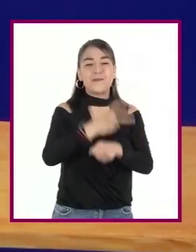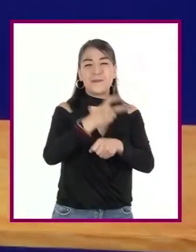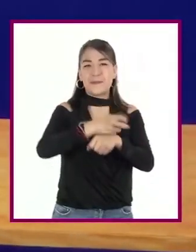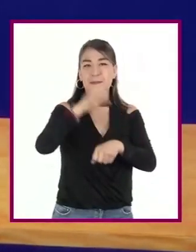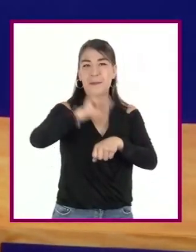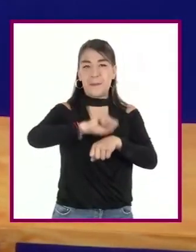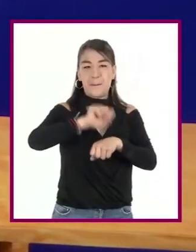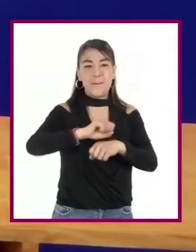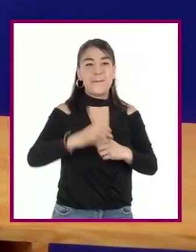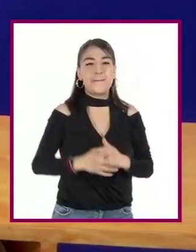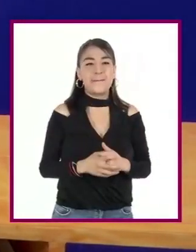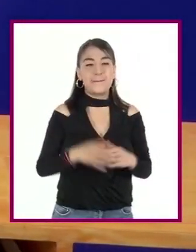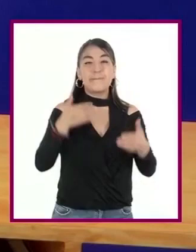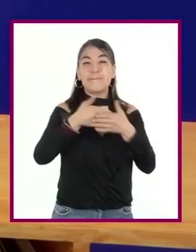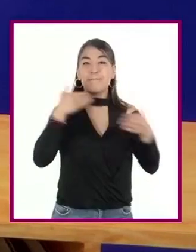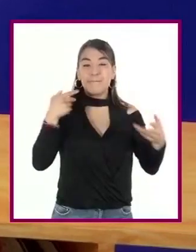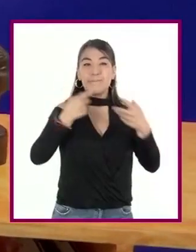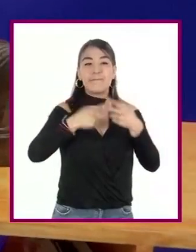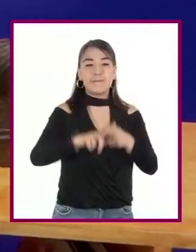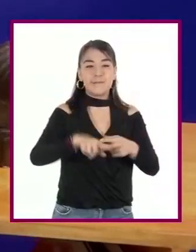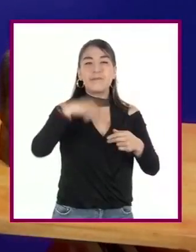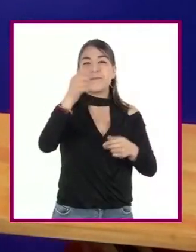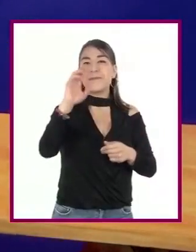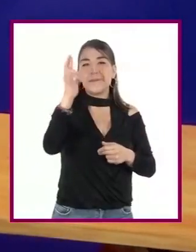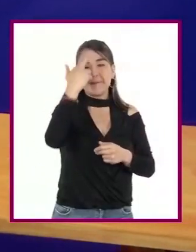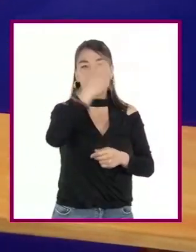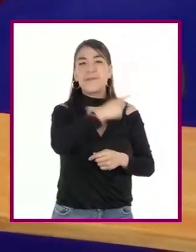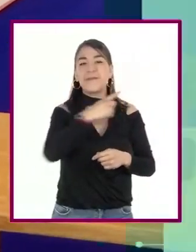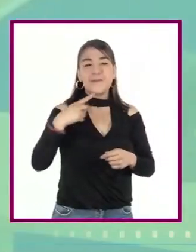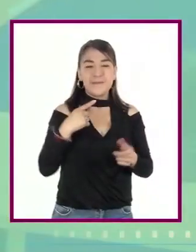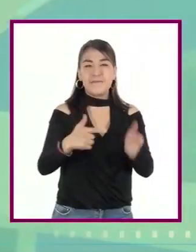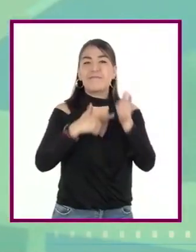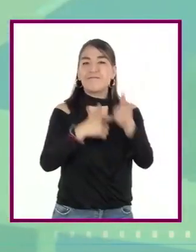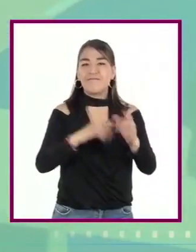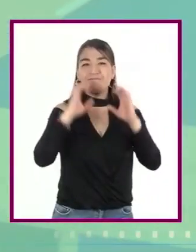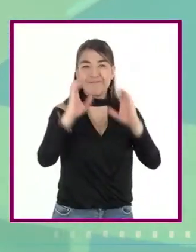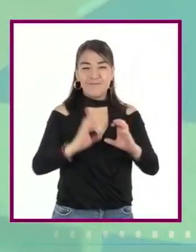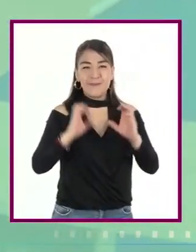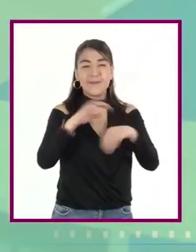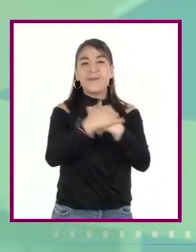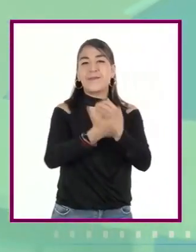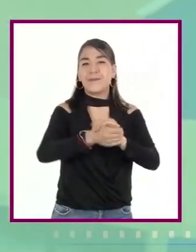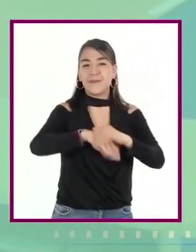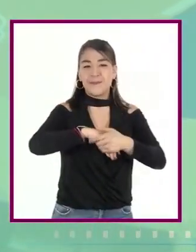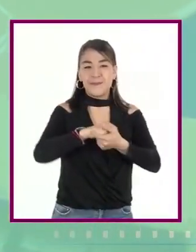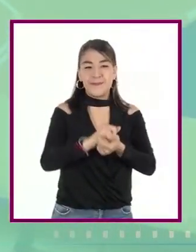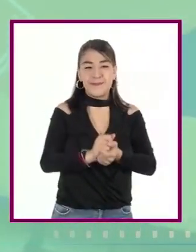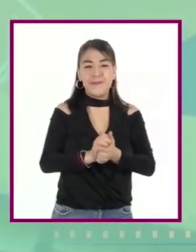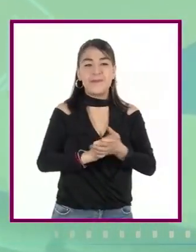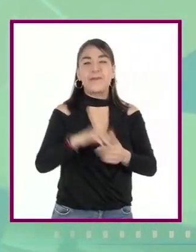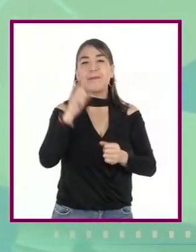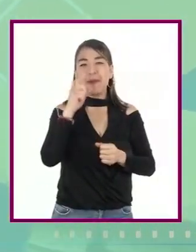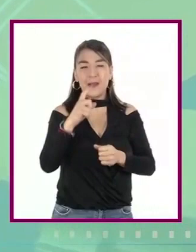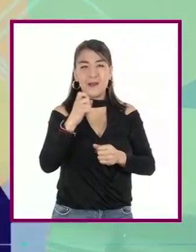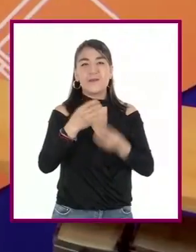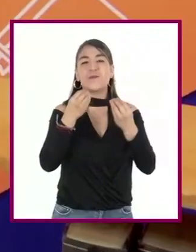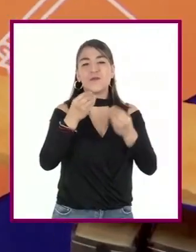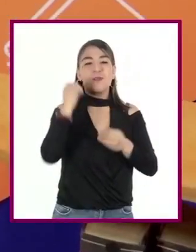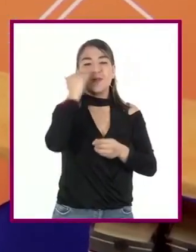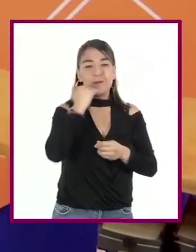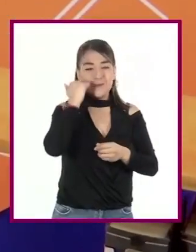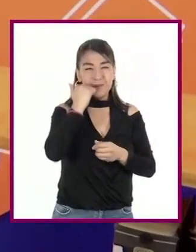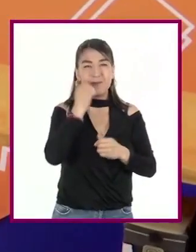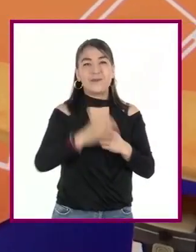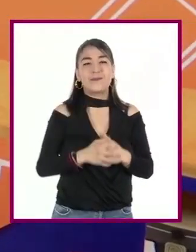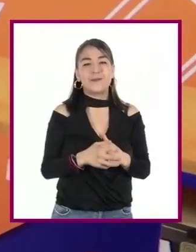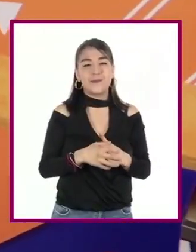de secundaria. Antes de iniciar, les recuerdo que debemos seguir cuidándonos lavando frecuentemente nuestras manos con agua y abundante